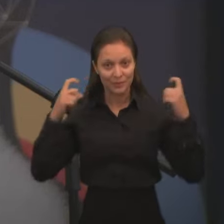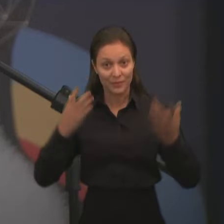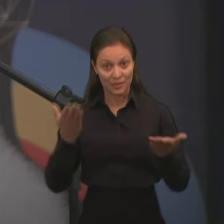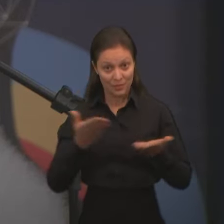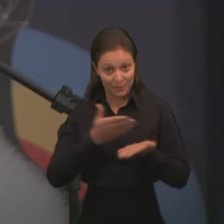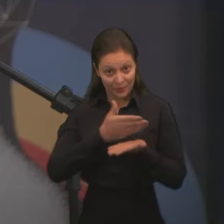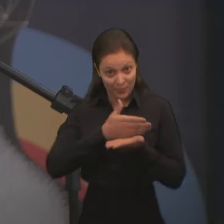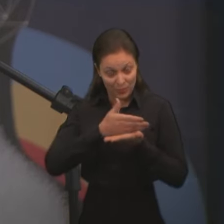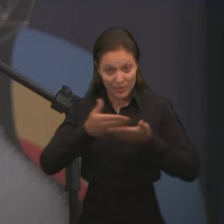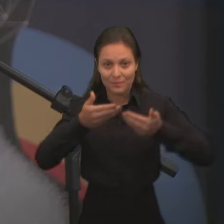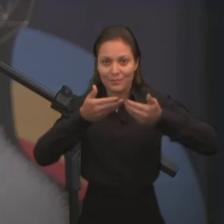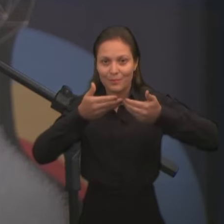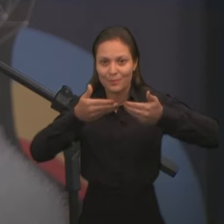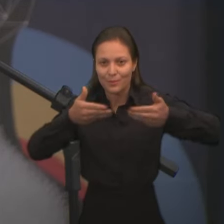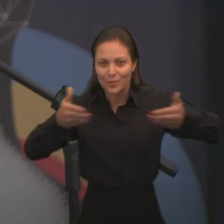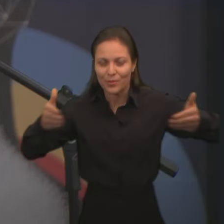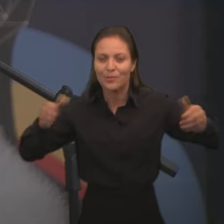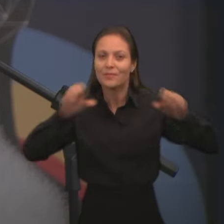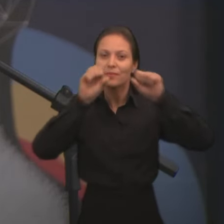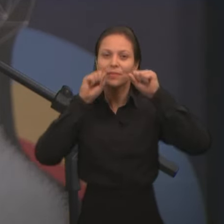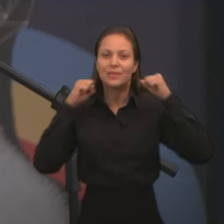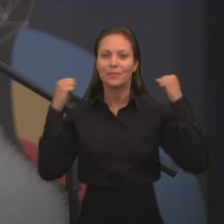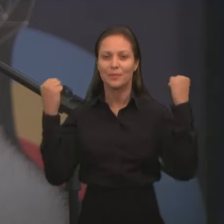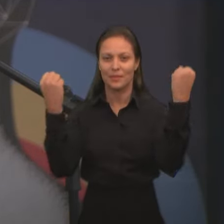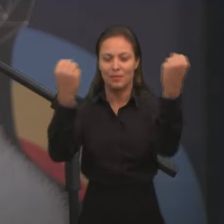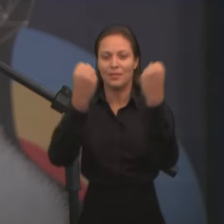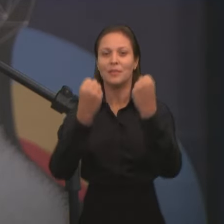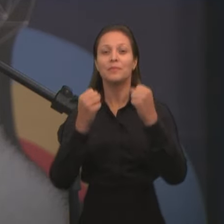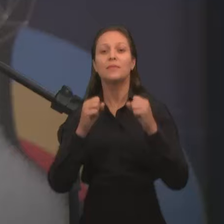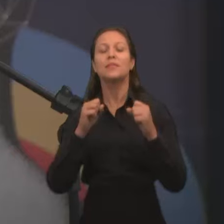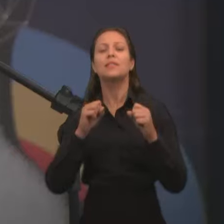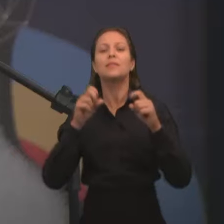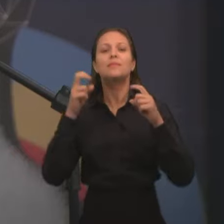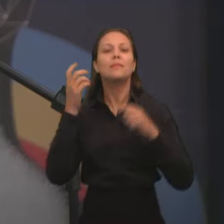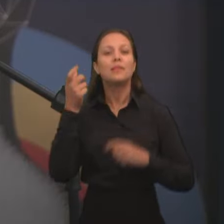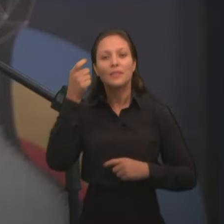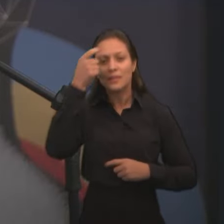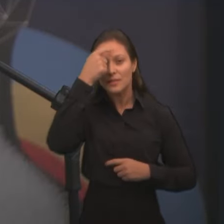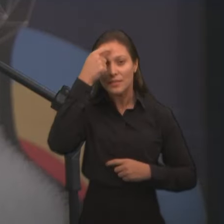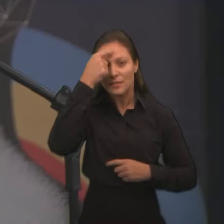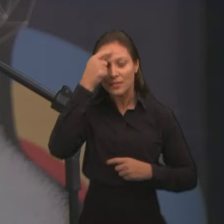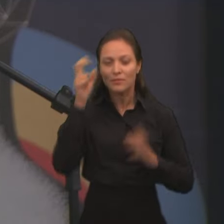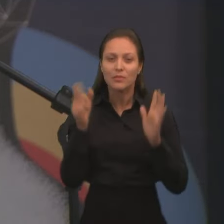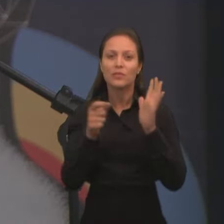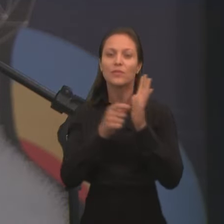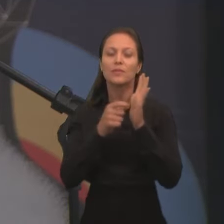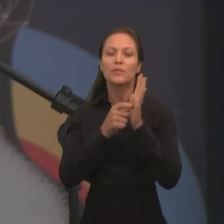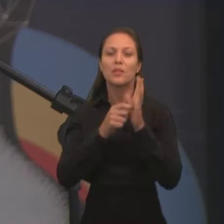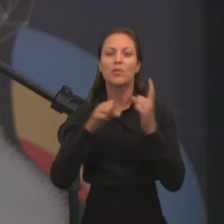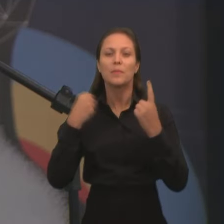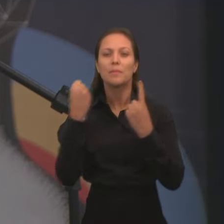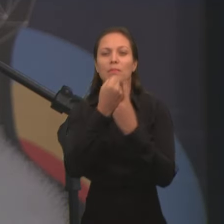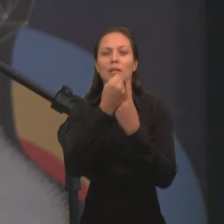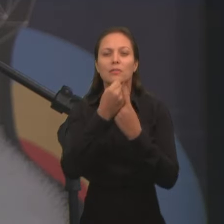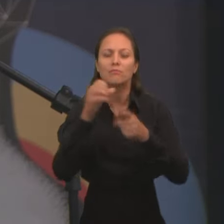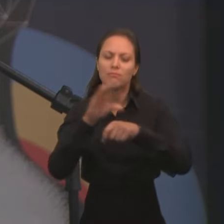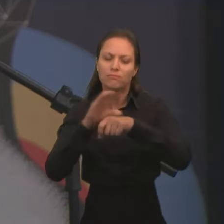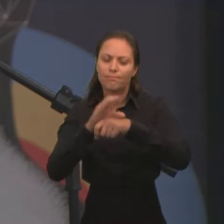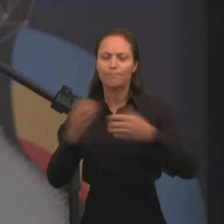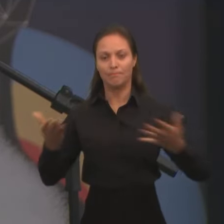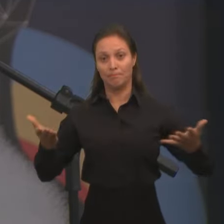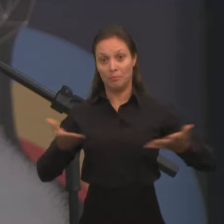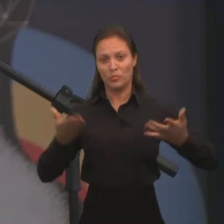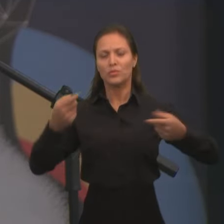celulares em modo silencioso. Vamos a dar início ao seminário Impactos da Inteligência Artificial em el